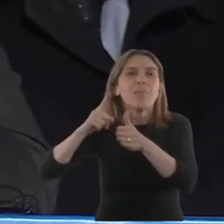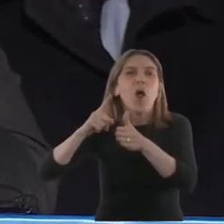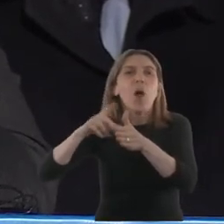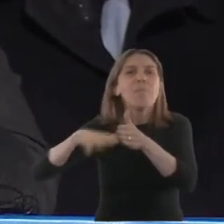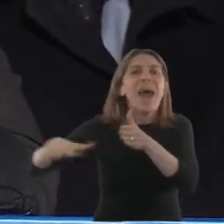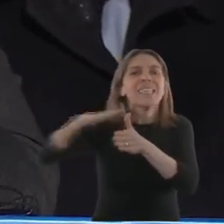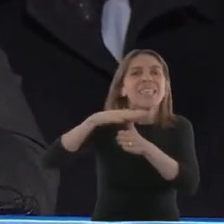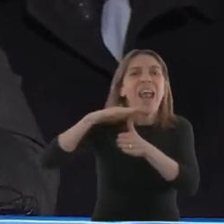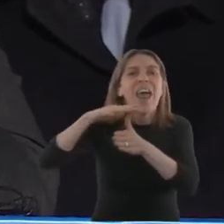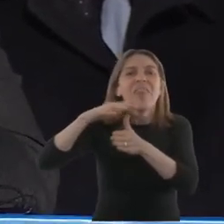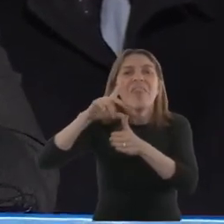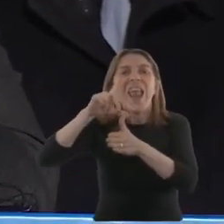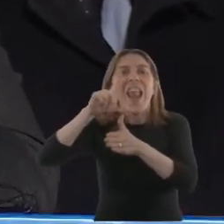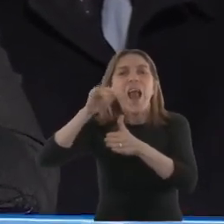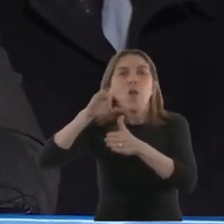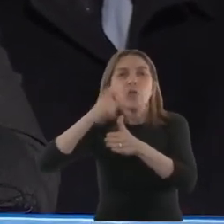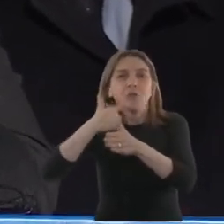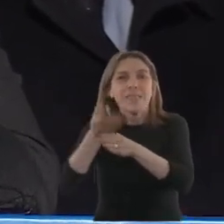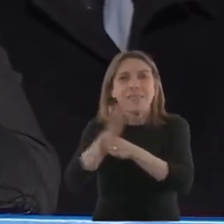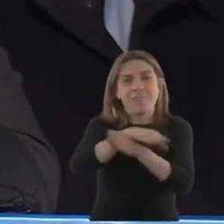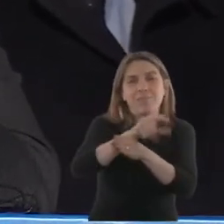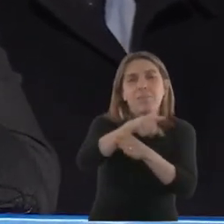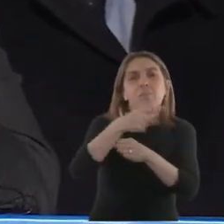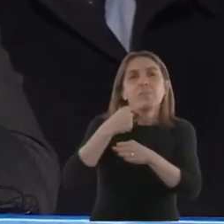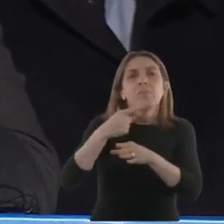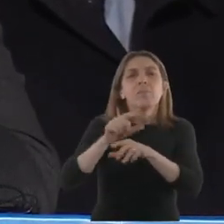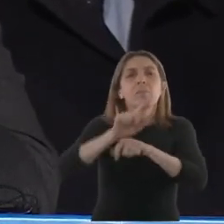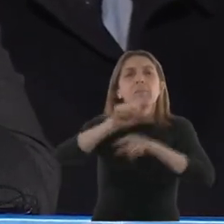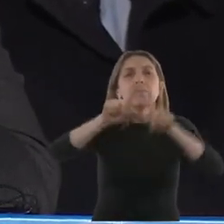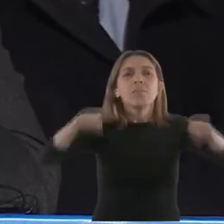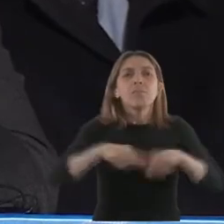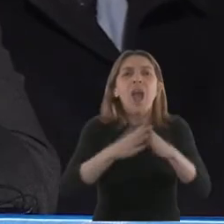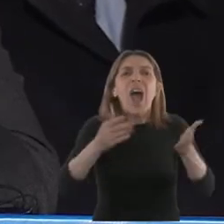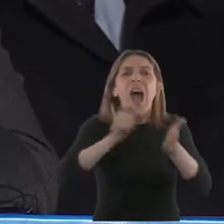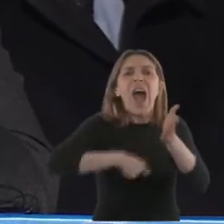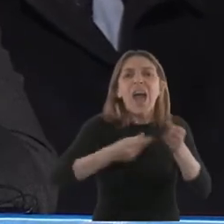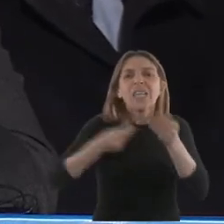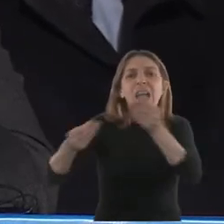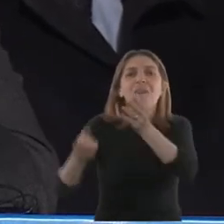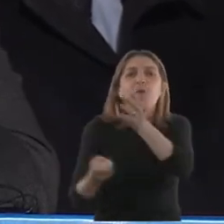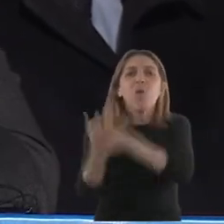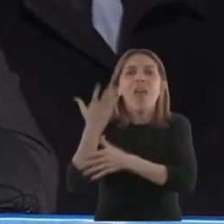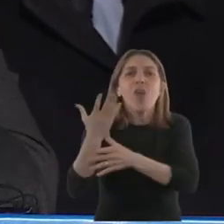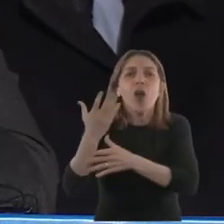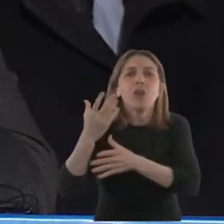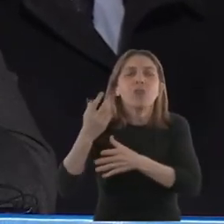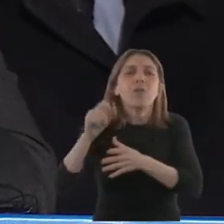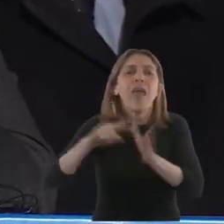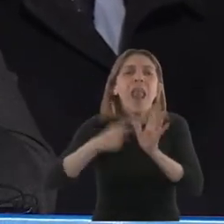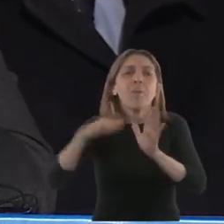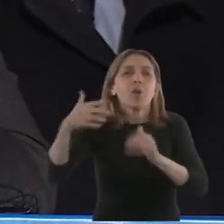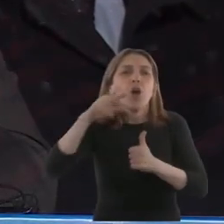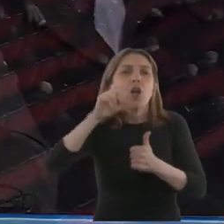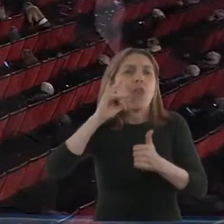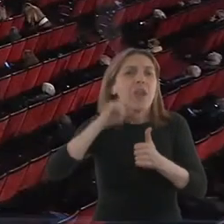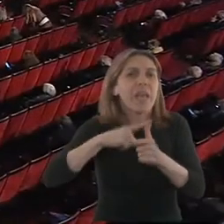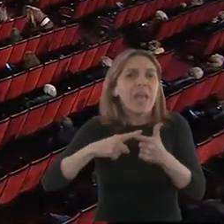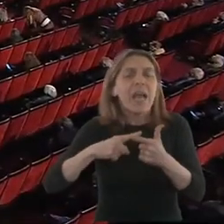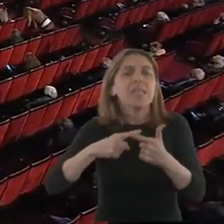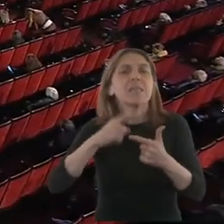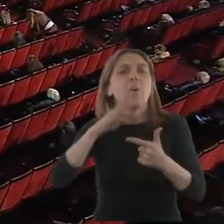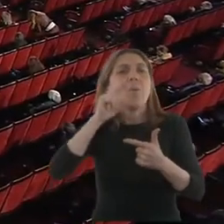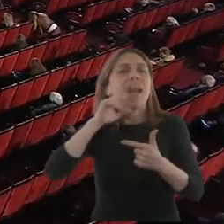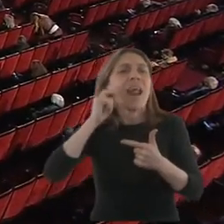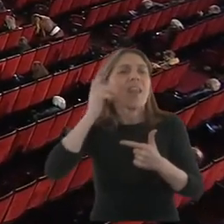Colegio Nacional de Buenos Aires, el acta de fundación al gobernador de la provincia de Buenos Aires, Martín Rodríguez, y a su ministro de Gobierno, Bernardino